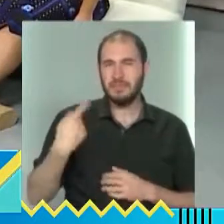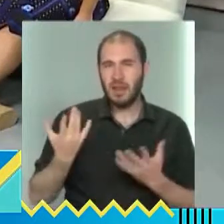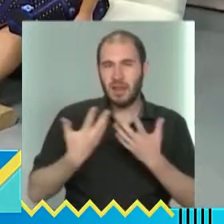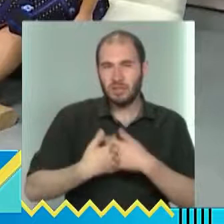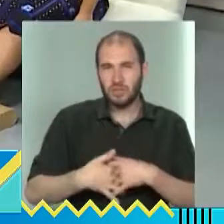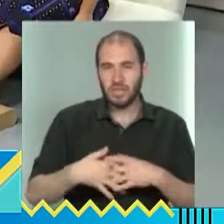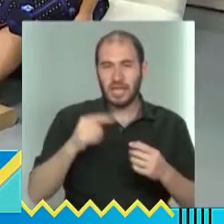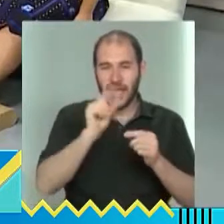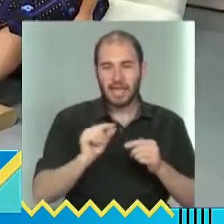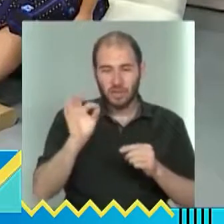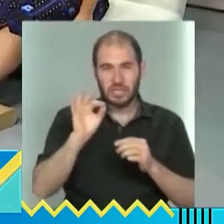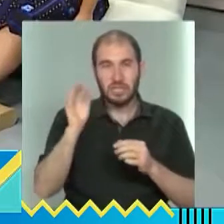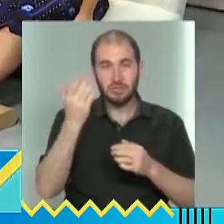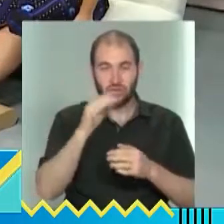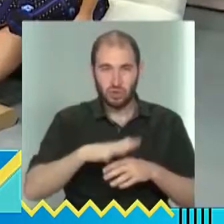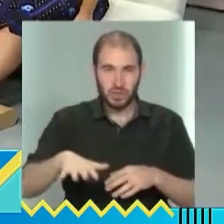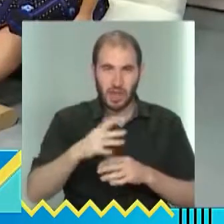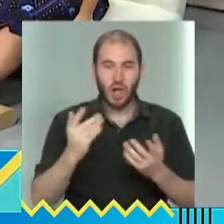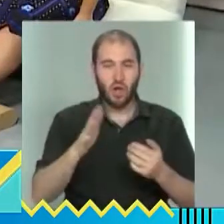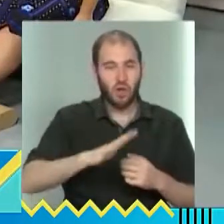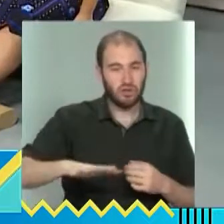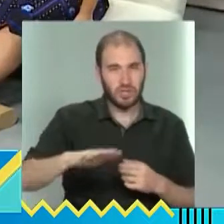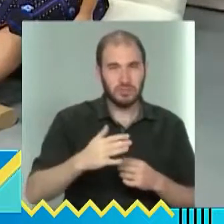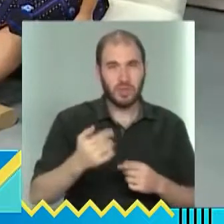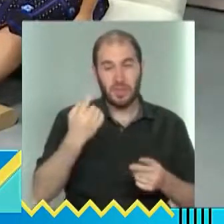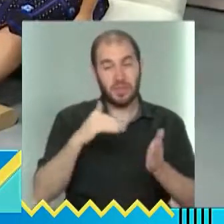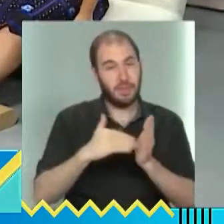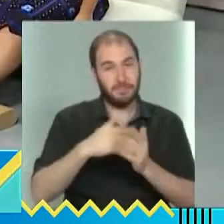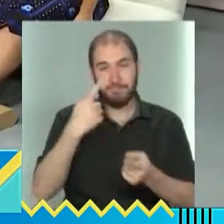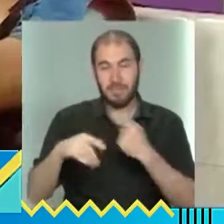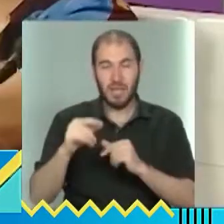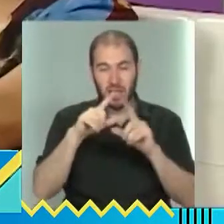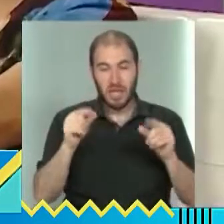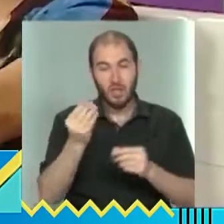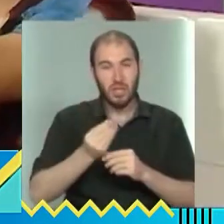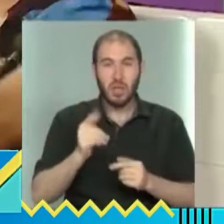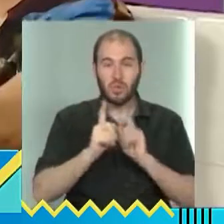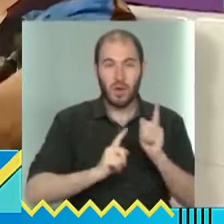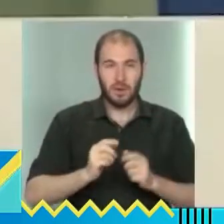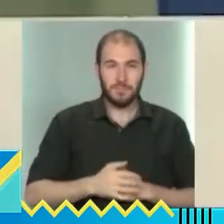entre la historieta y la sociedad. El contexto obviamente que va a variar, depende de qué historieta estemos hablando.